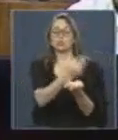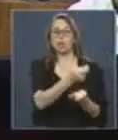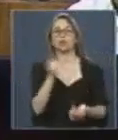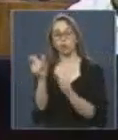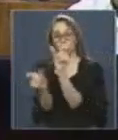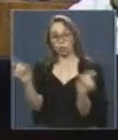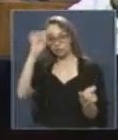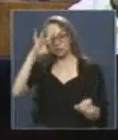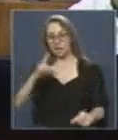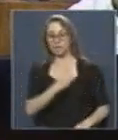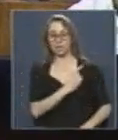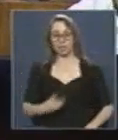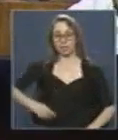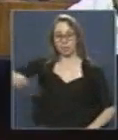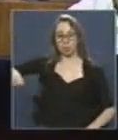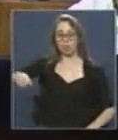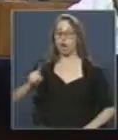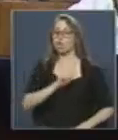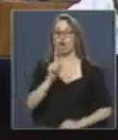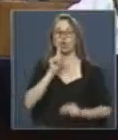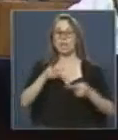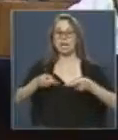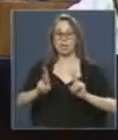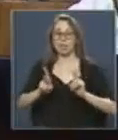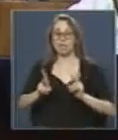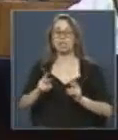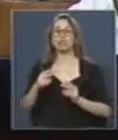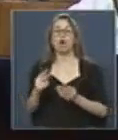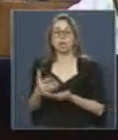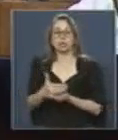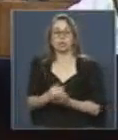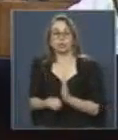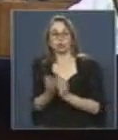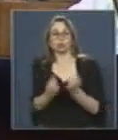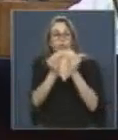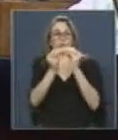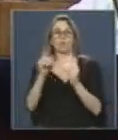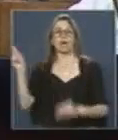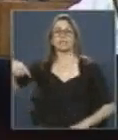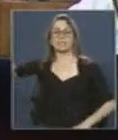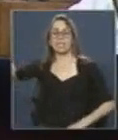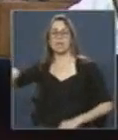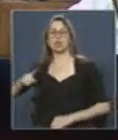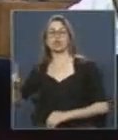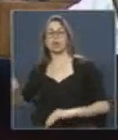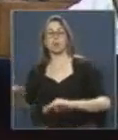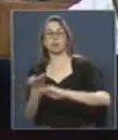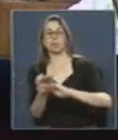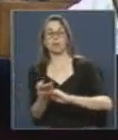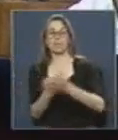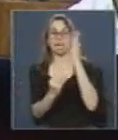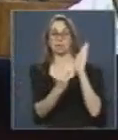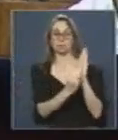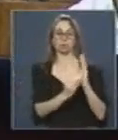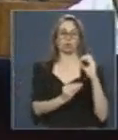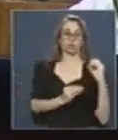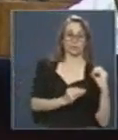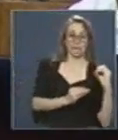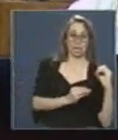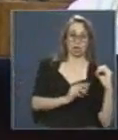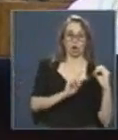a aumentar un reajuste y no podían proponer ellos volver de 0 a